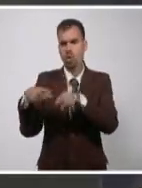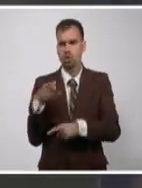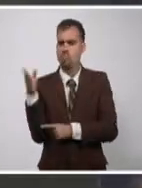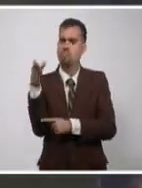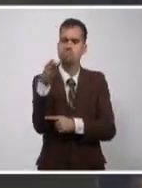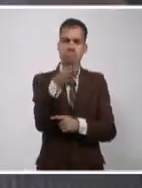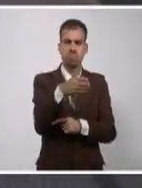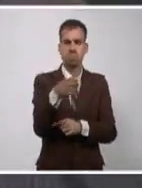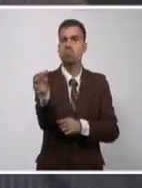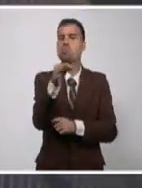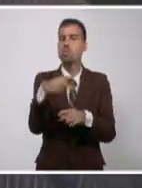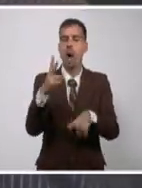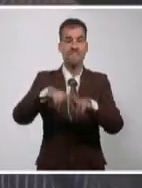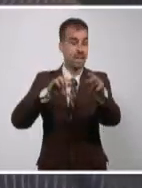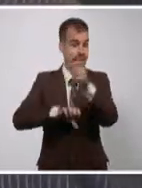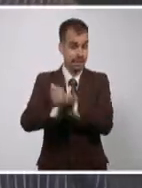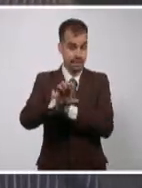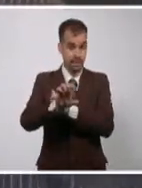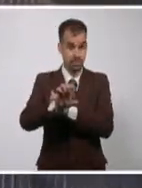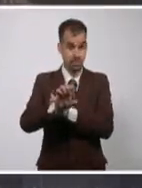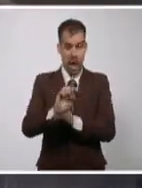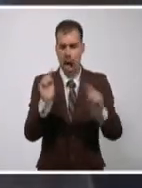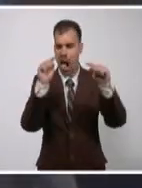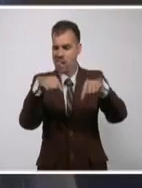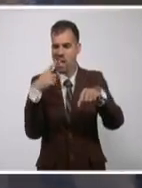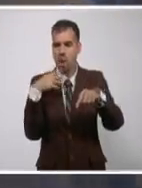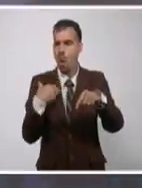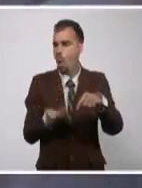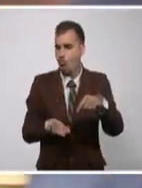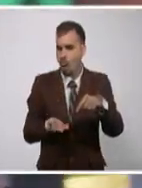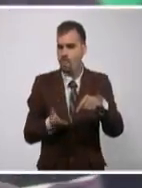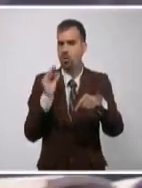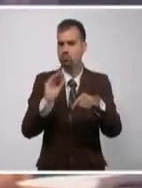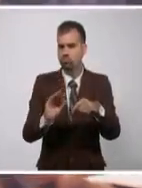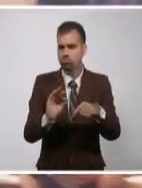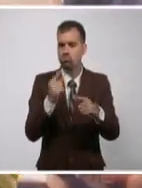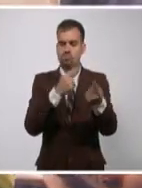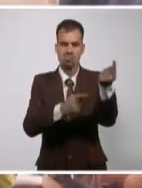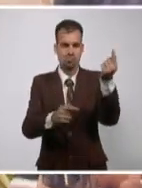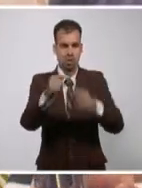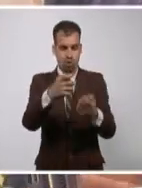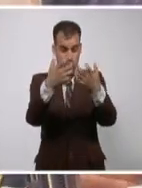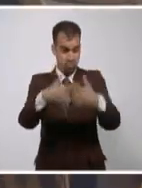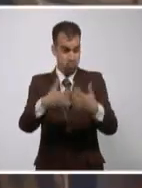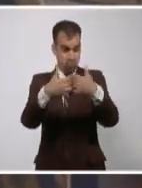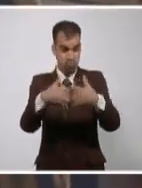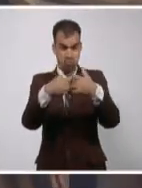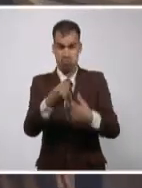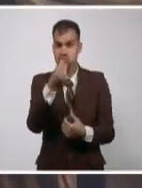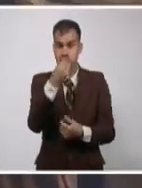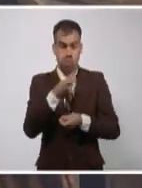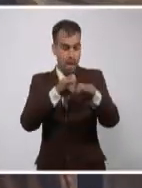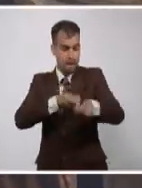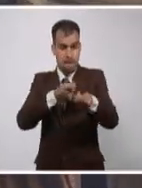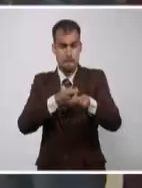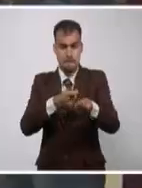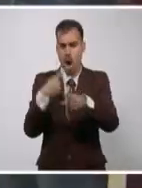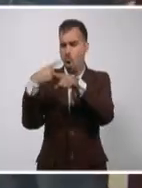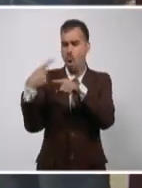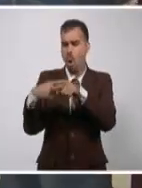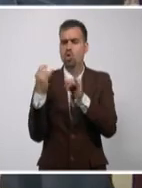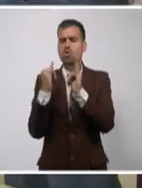municipio Habana del Este, pudiendo comprobar la marcha de procesos priorizados como la producción de alimentos y la informatización de la